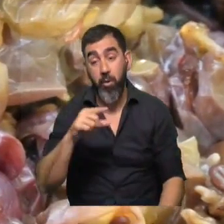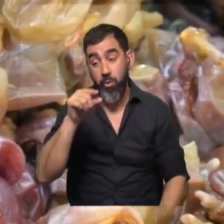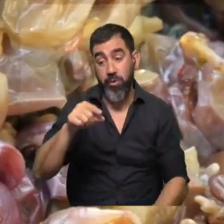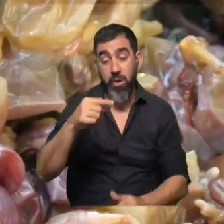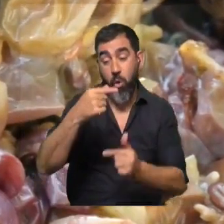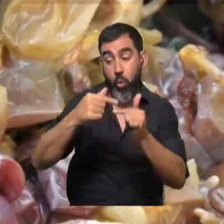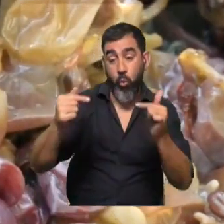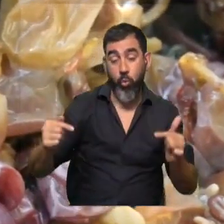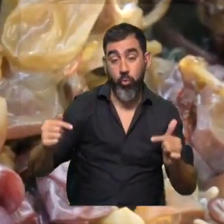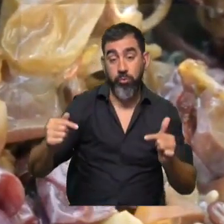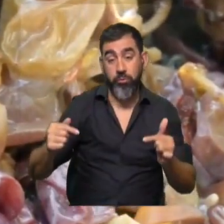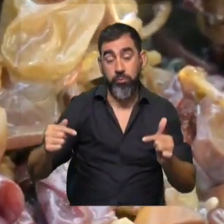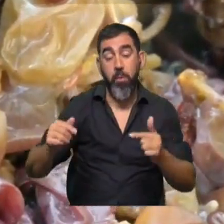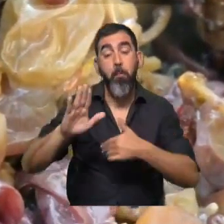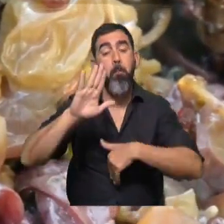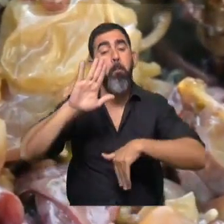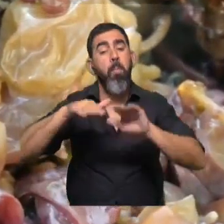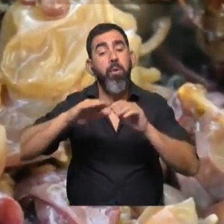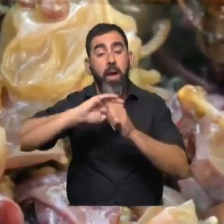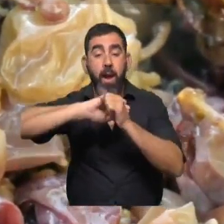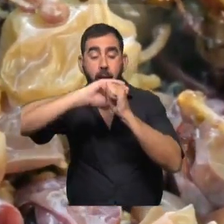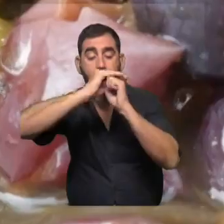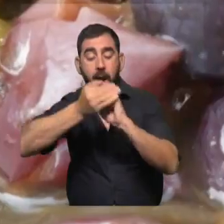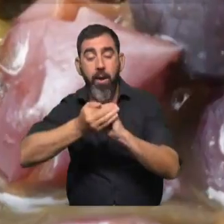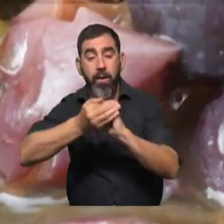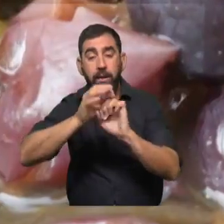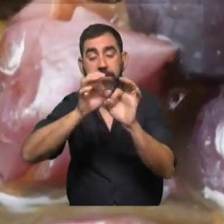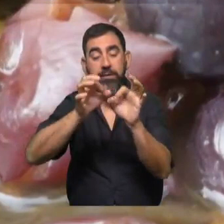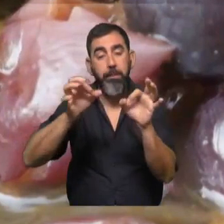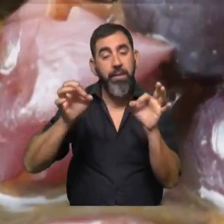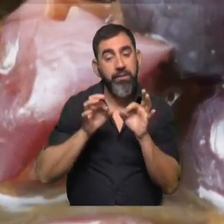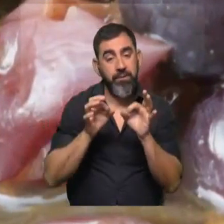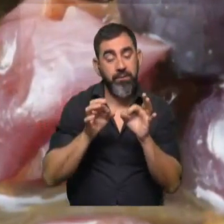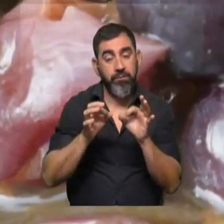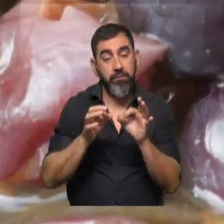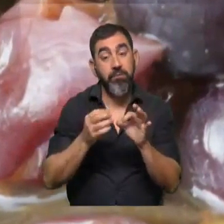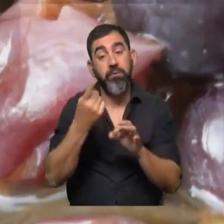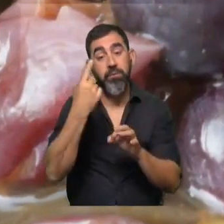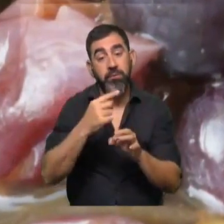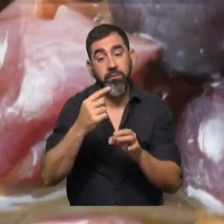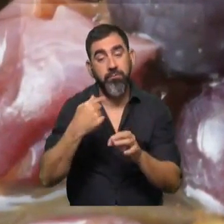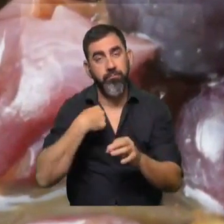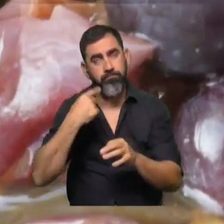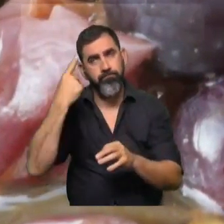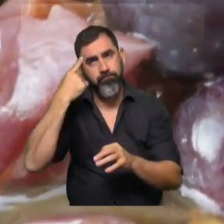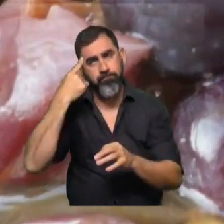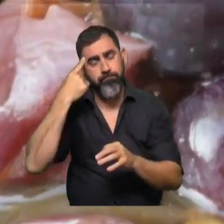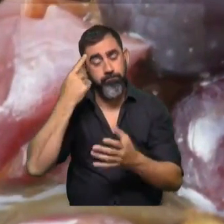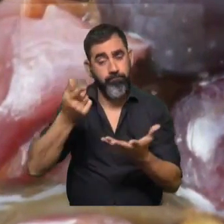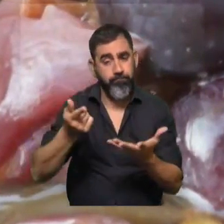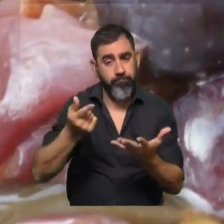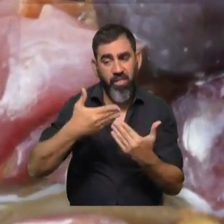esas propiedades están mayoritariamente en la cáscara y en la semilla. Entonces estaba con mi mente eso de, bueno, esto en realidad se